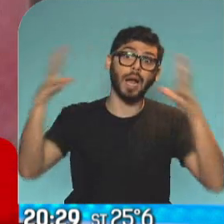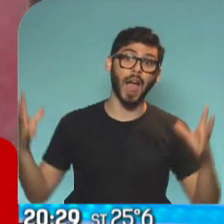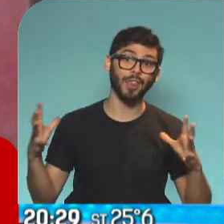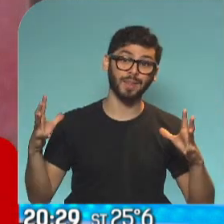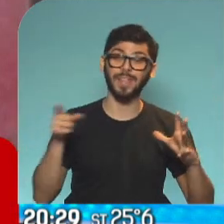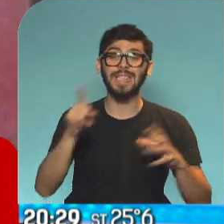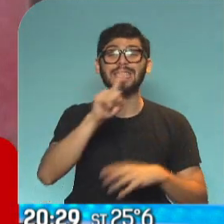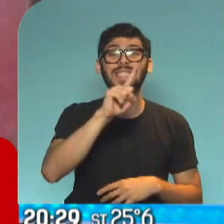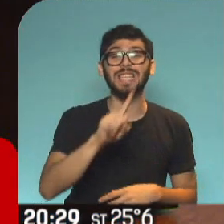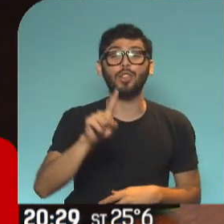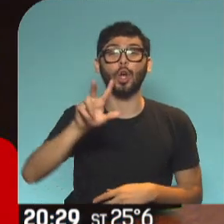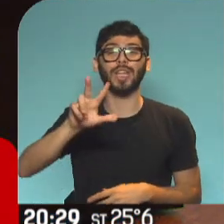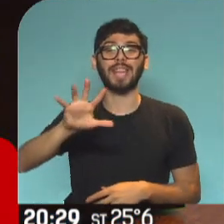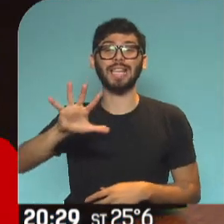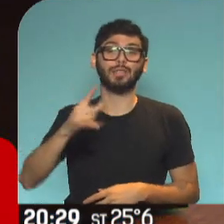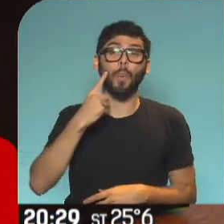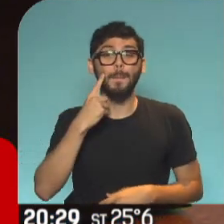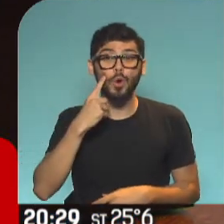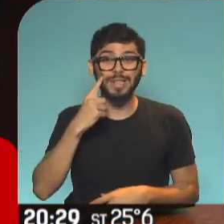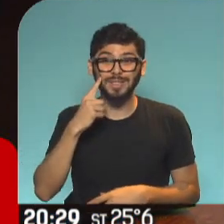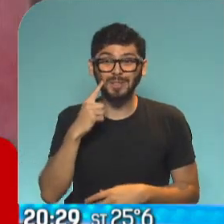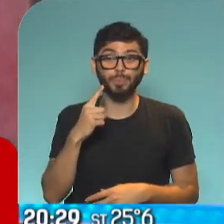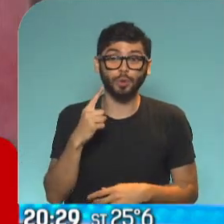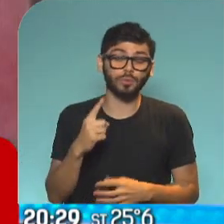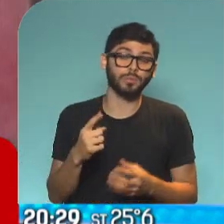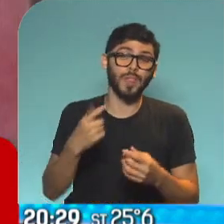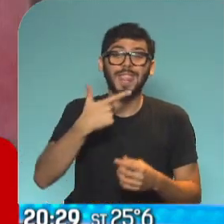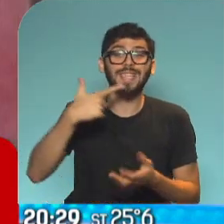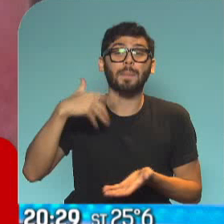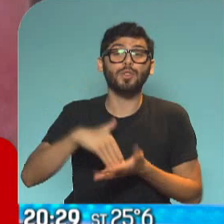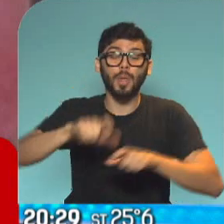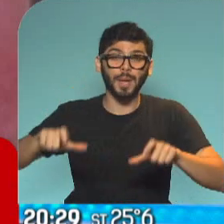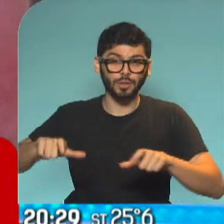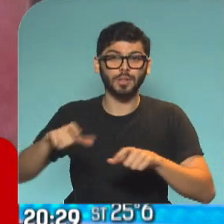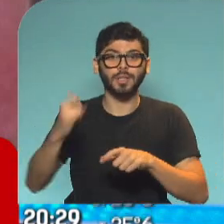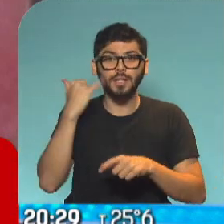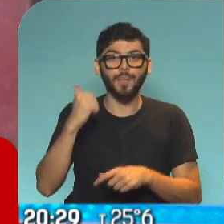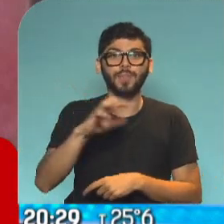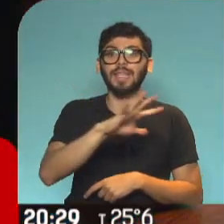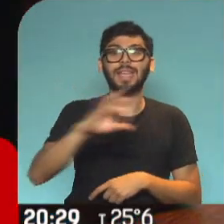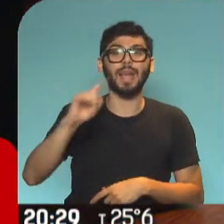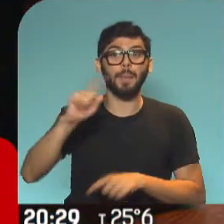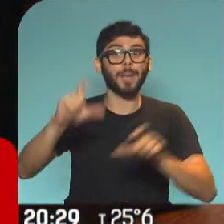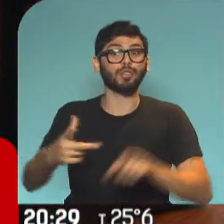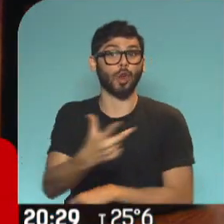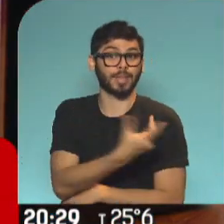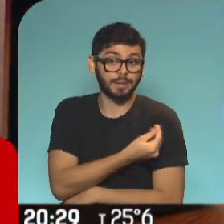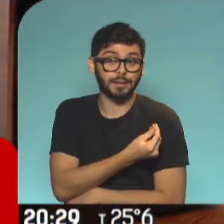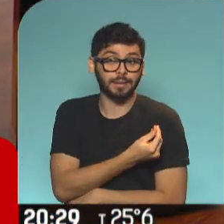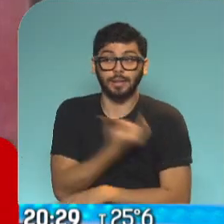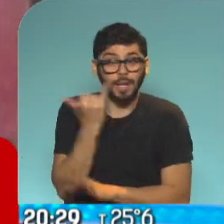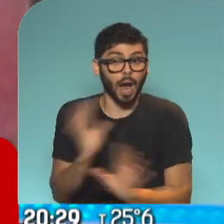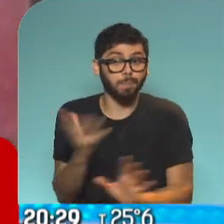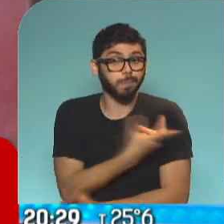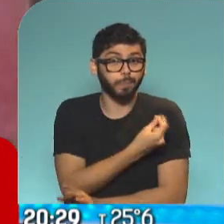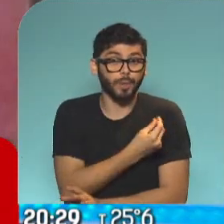135 municipios y ya, dijo Kicillof, se llegó a las 500.000 dosis aplicadas en la provincia, con lo que, bueno, estas nuevas dosis